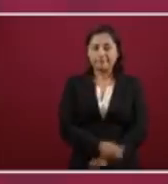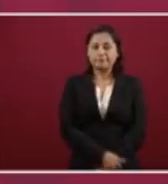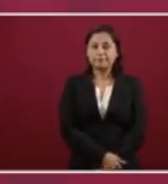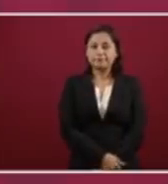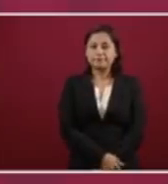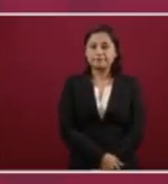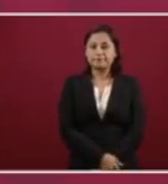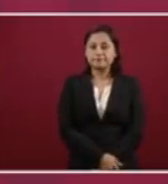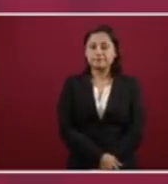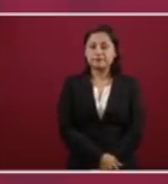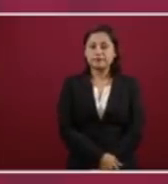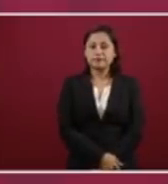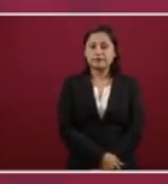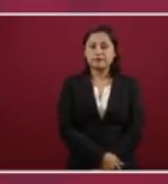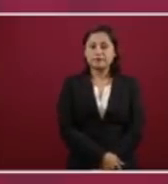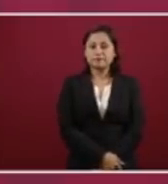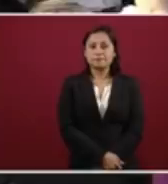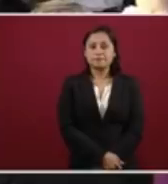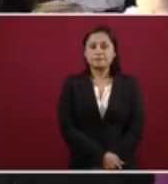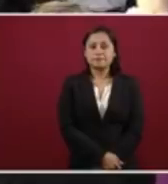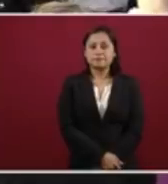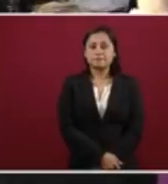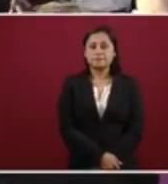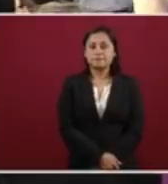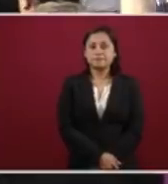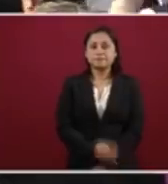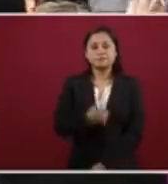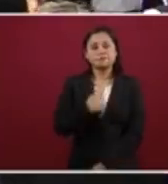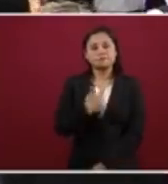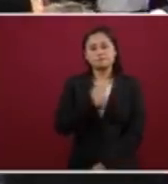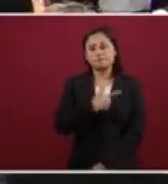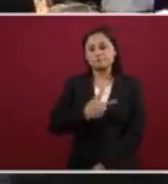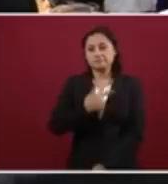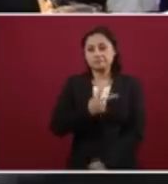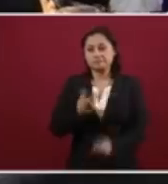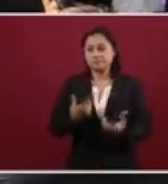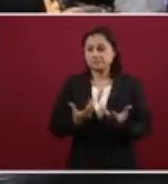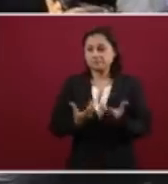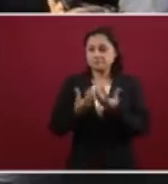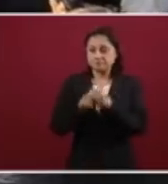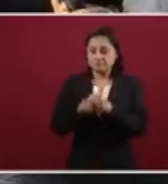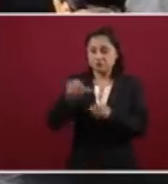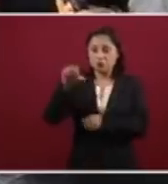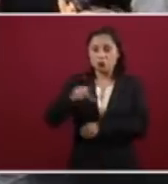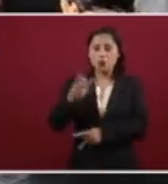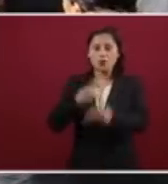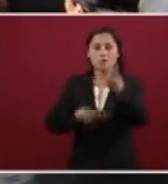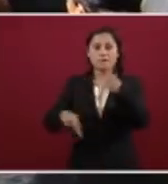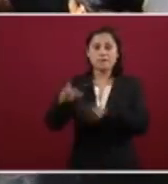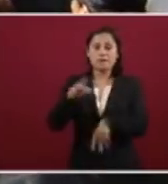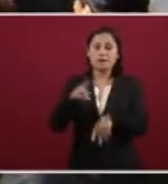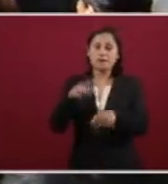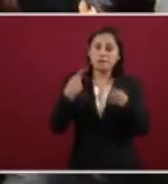Me dio mucho gusto que el día de hoy nos acompañaron los servidores públicos y